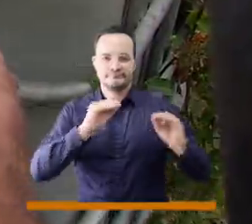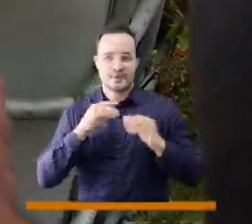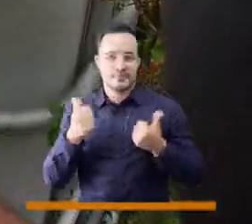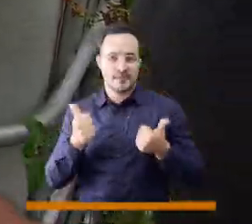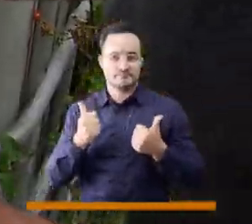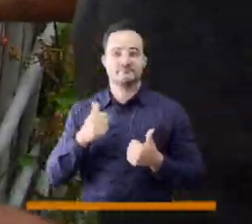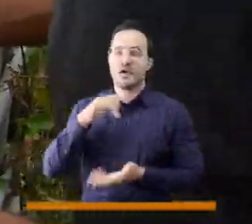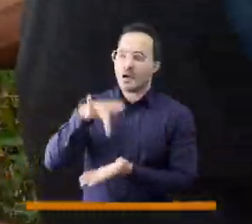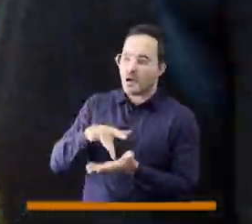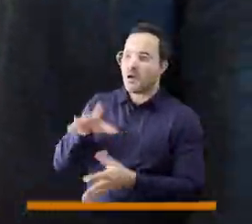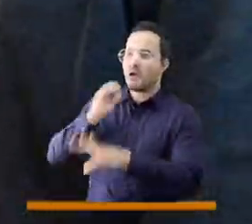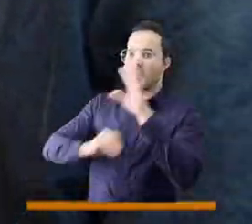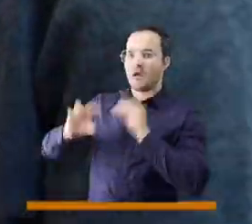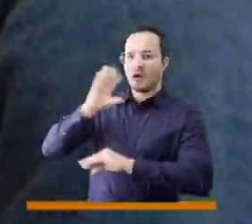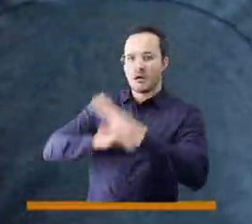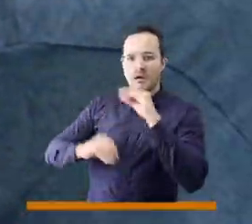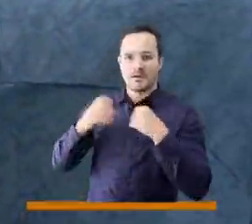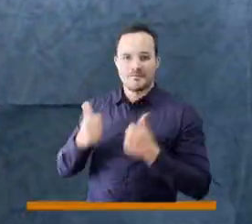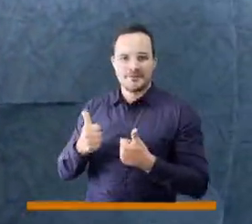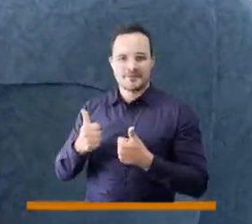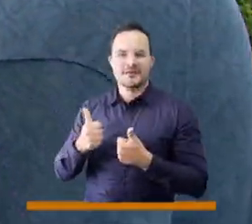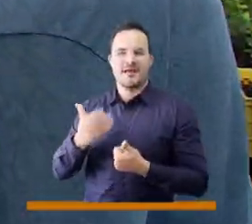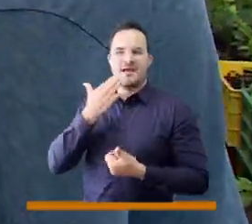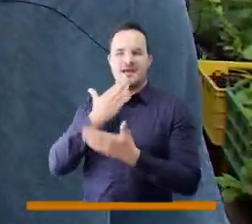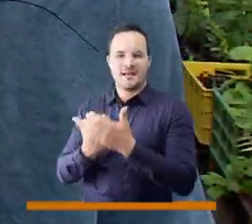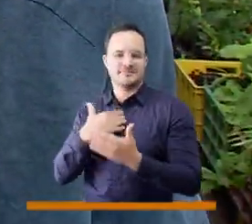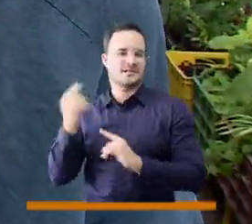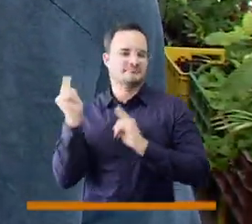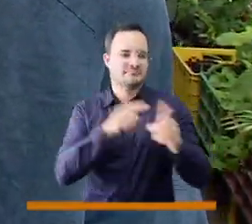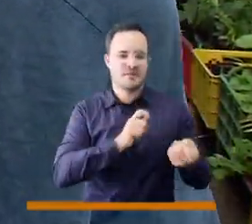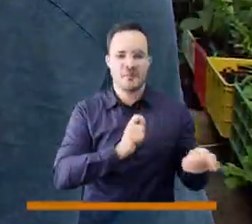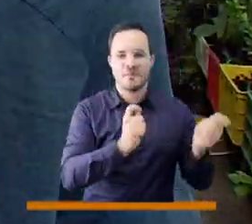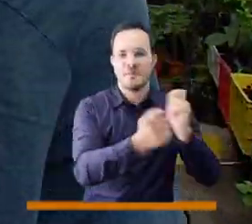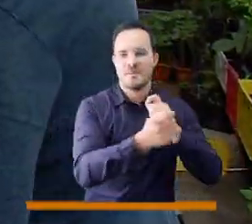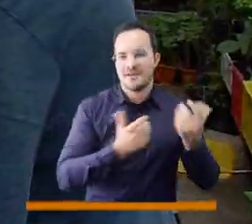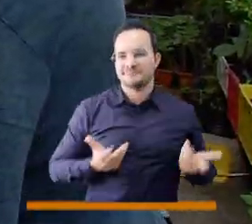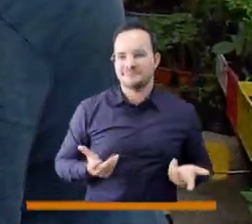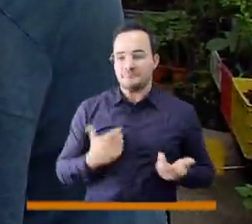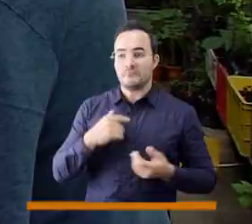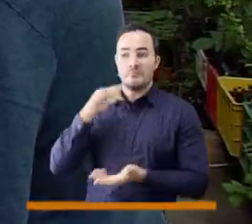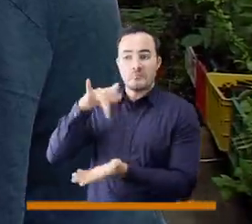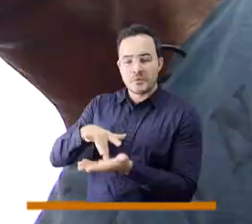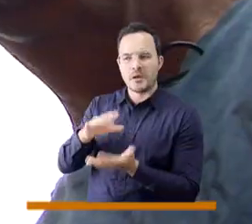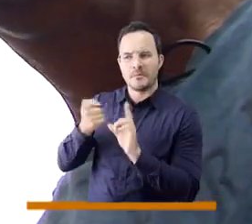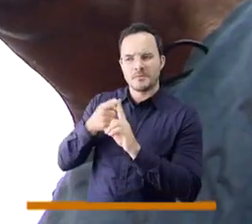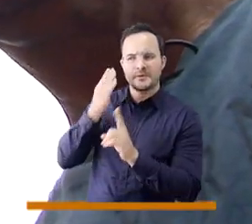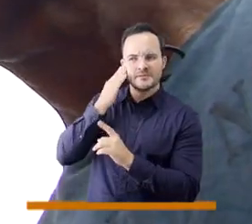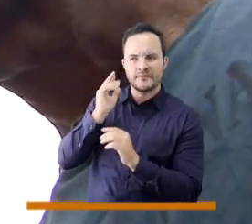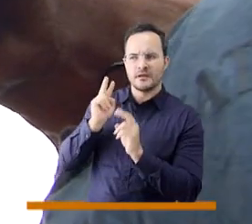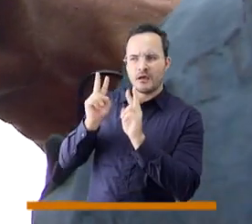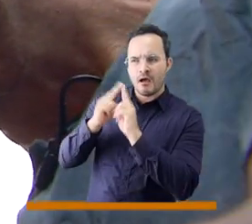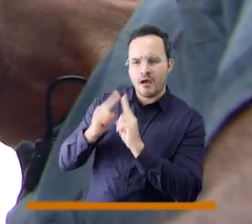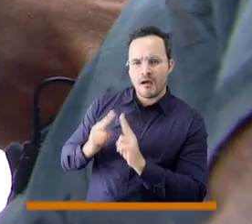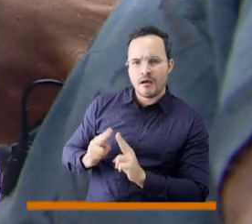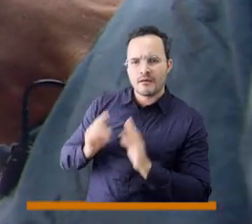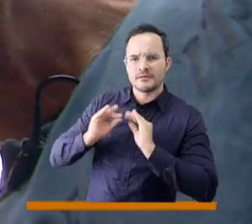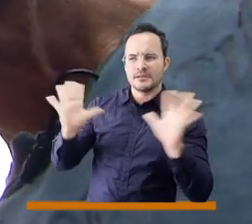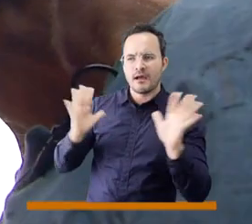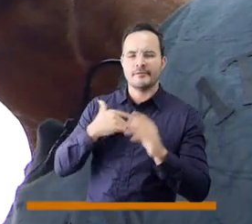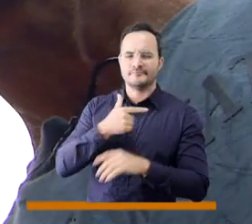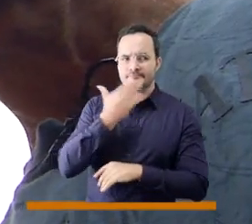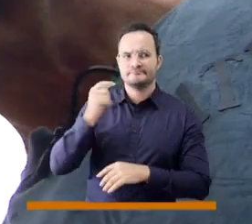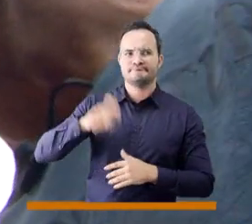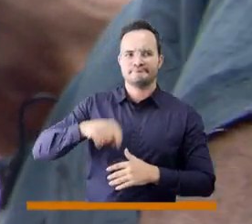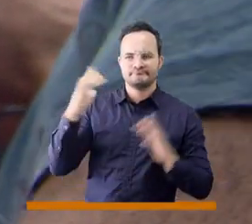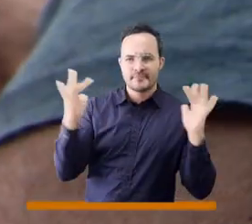impactante para ellos, desde que se realice bien. Entonces vienen y conocen los diferentes procesos de acuerdo a sus necesidades. Ahí todo lo que les decía ahorita